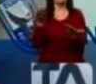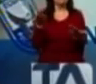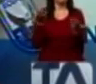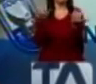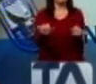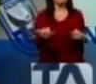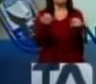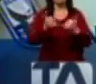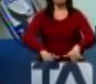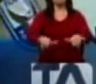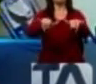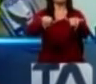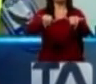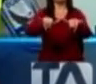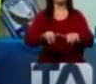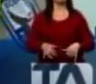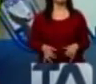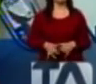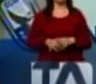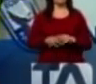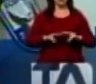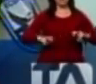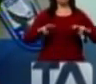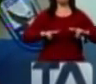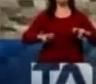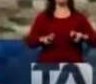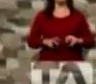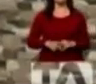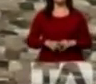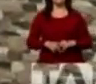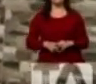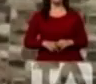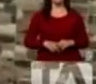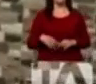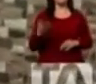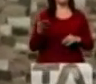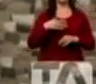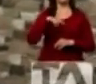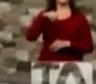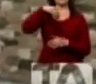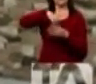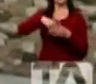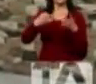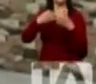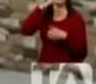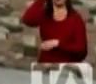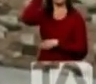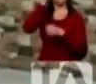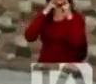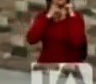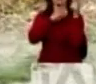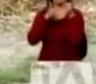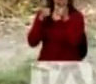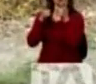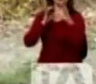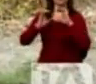este rato es de que continúa generando las investigaciones pertinentes. La vivienda está custodiada por personal de la policía. Fuera de